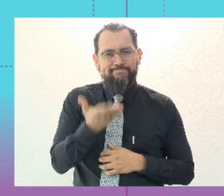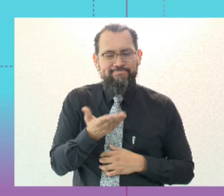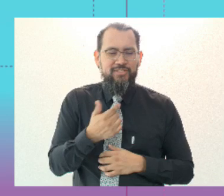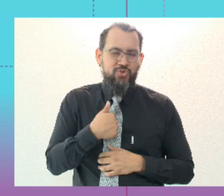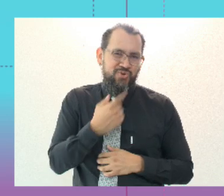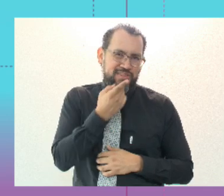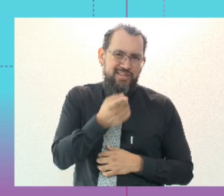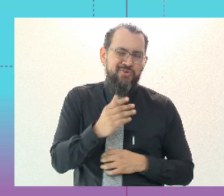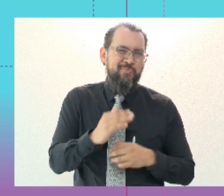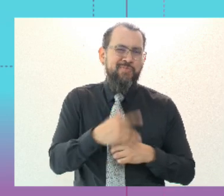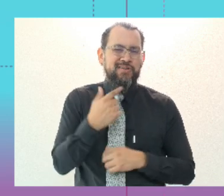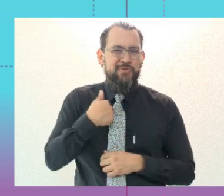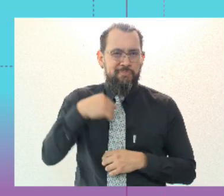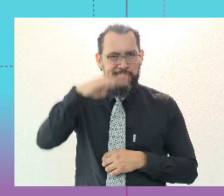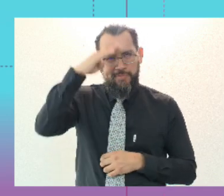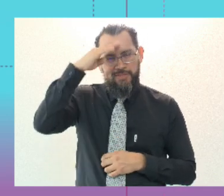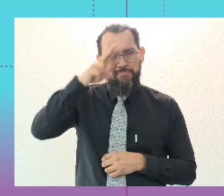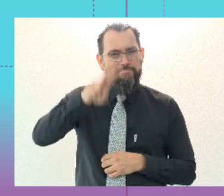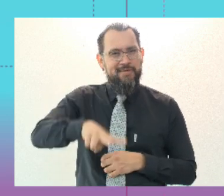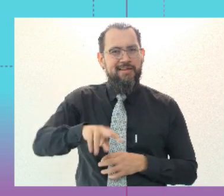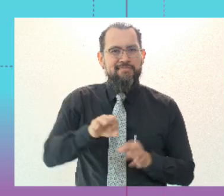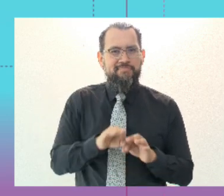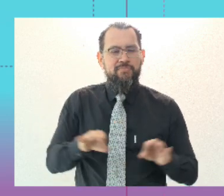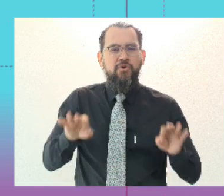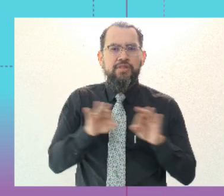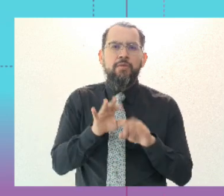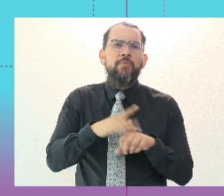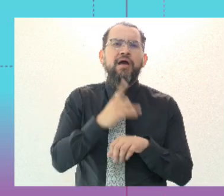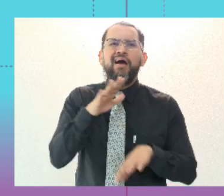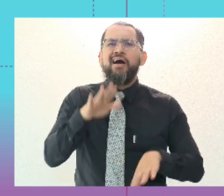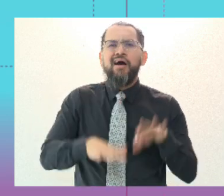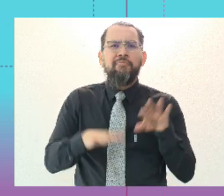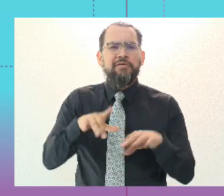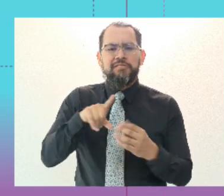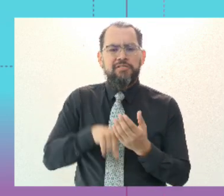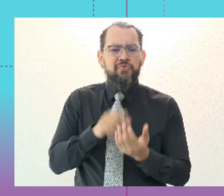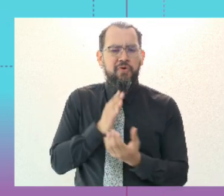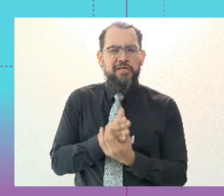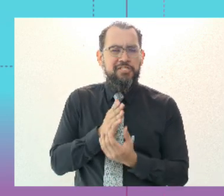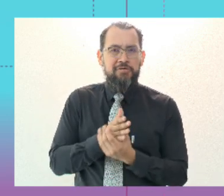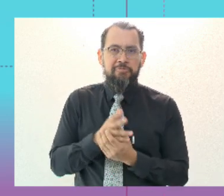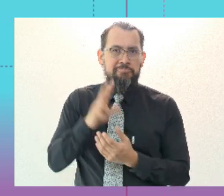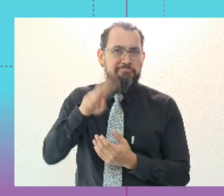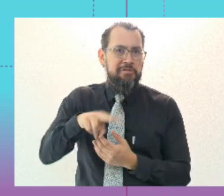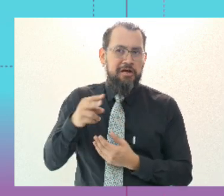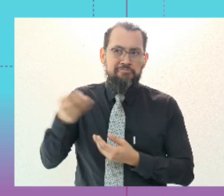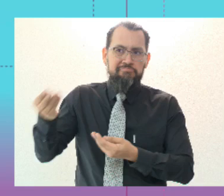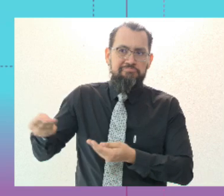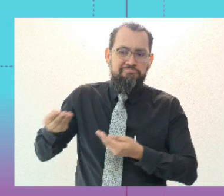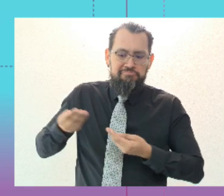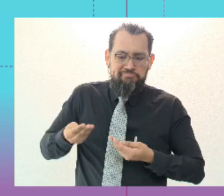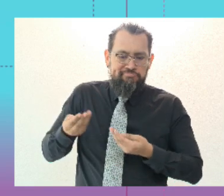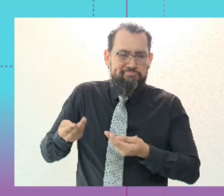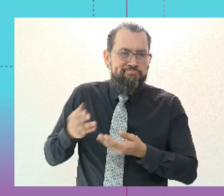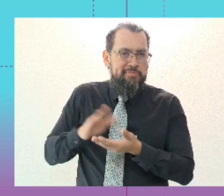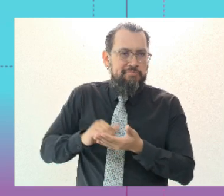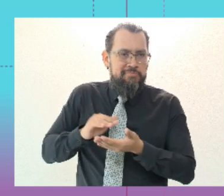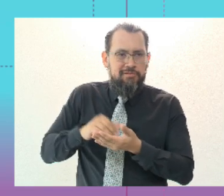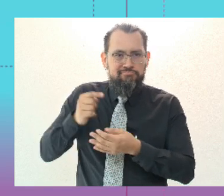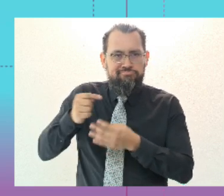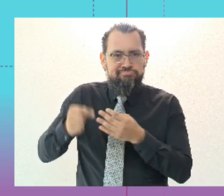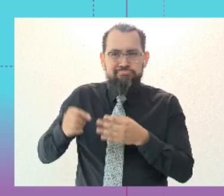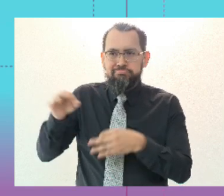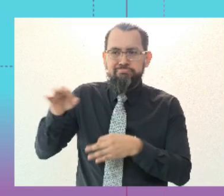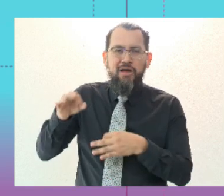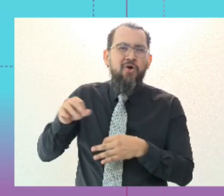muy importante, porque muchas veces en los archivos recibimos la documentación que